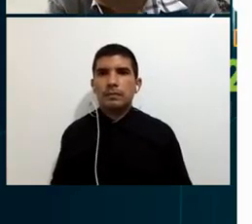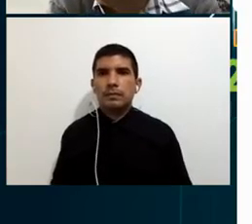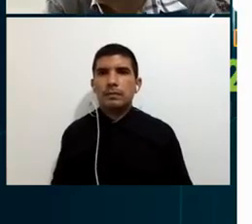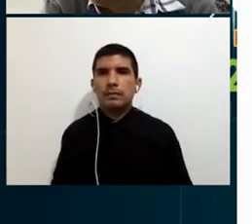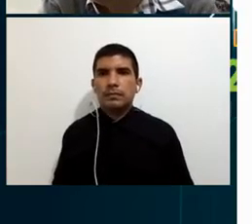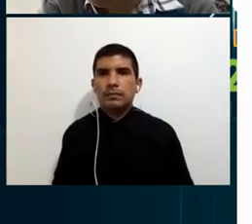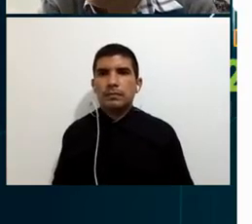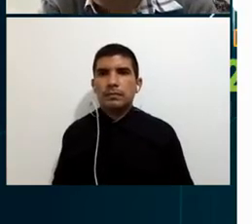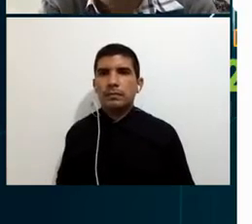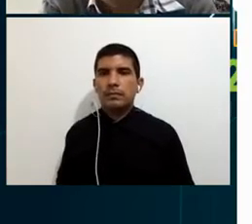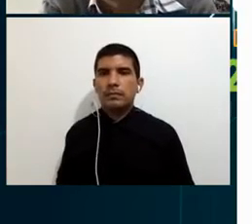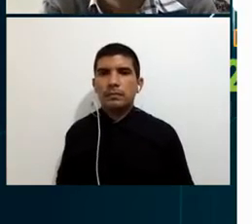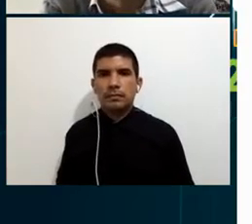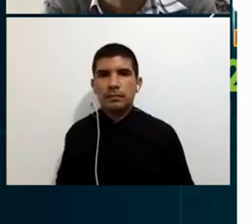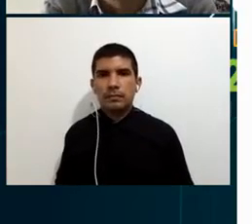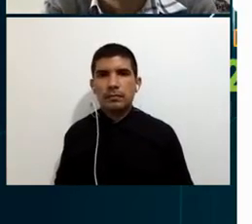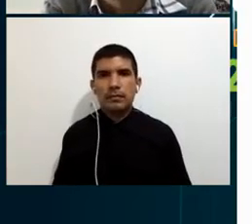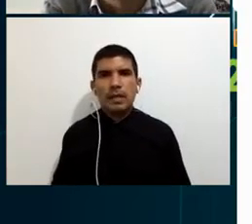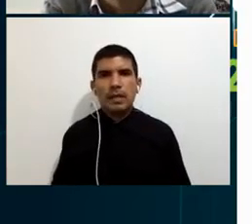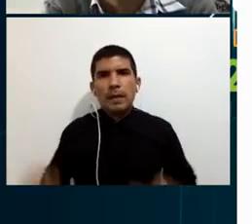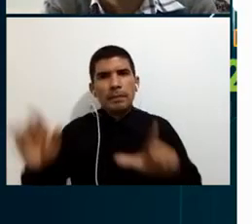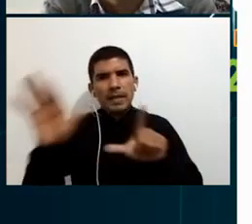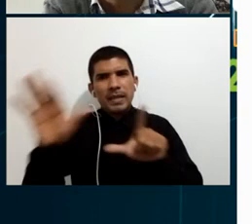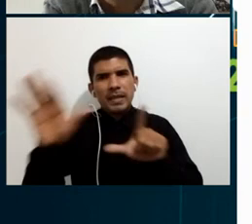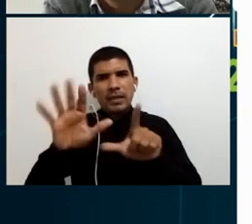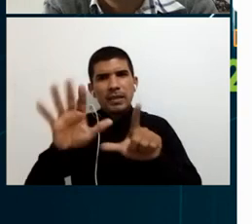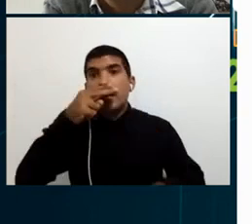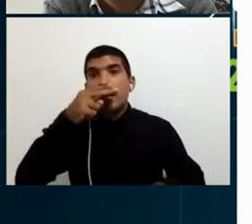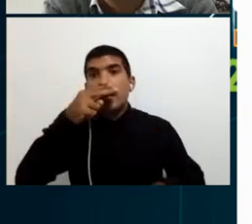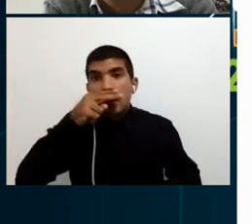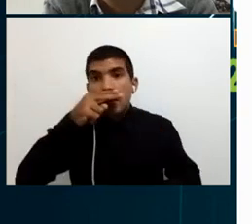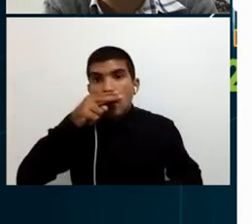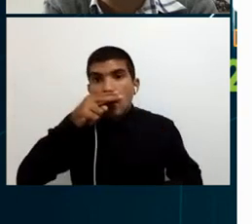Es un niño que recibe unos lentes. Buenos días.